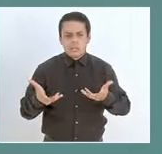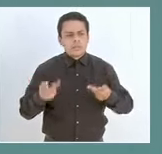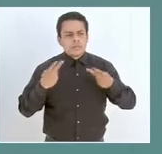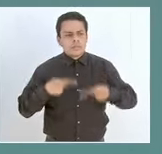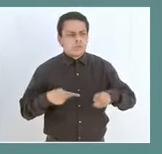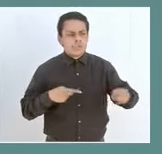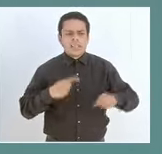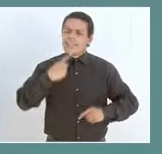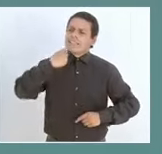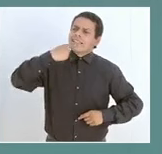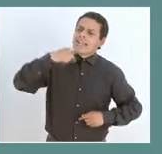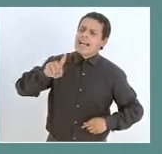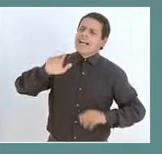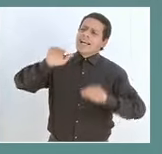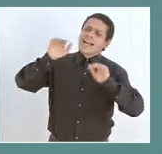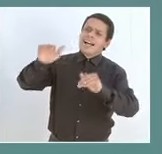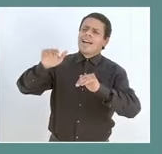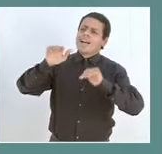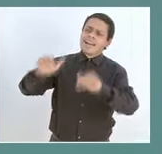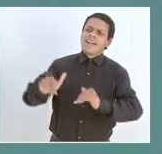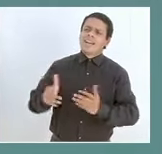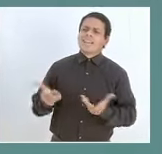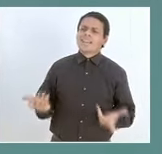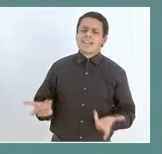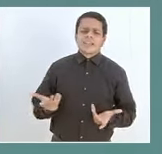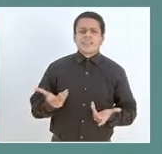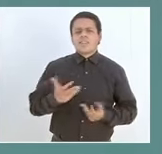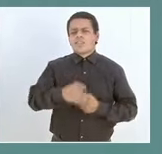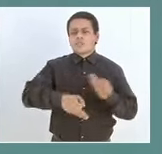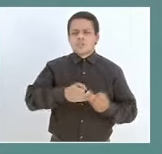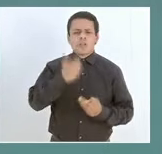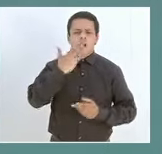demanda sentida de nuestro pueblo.